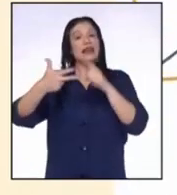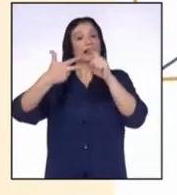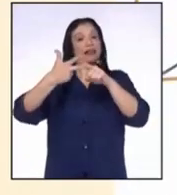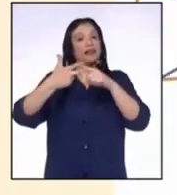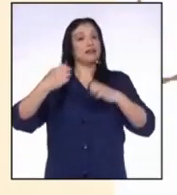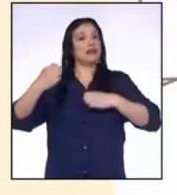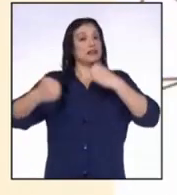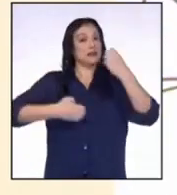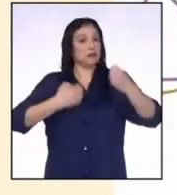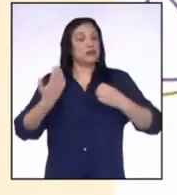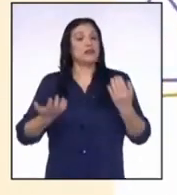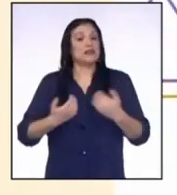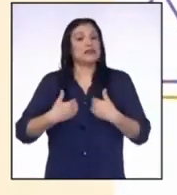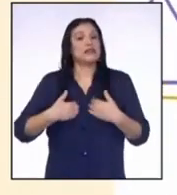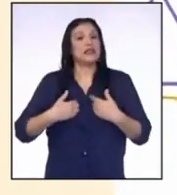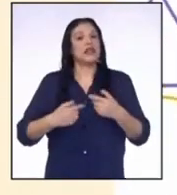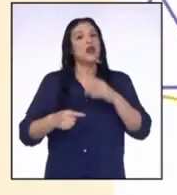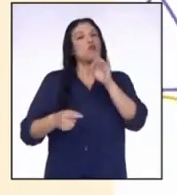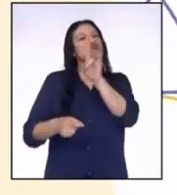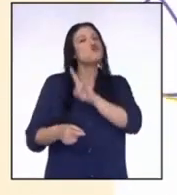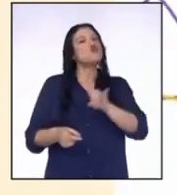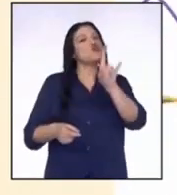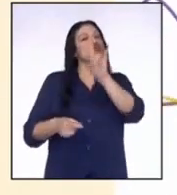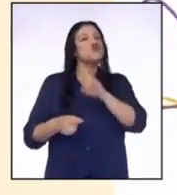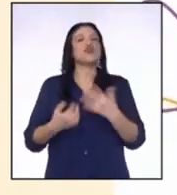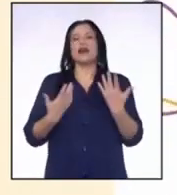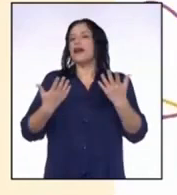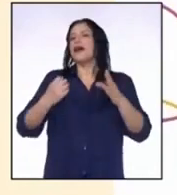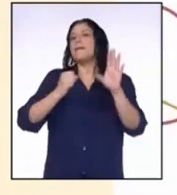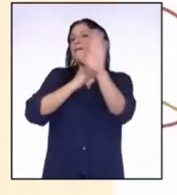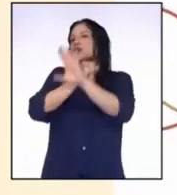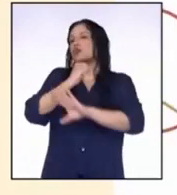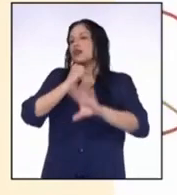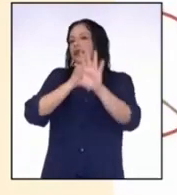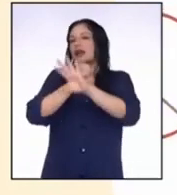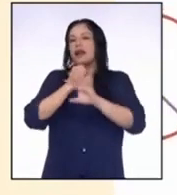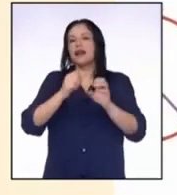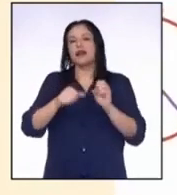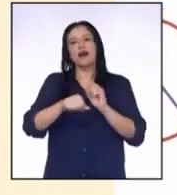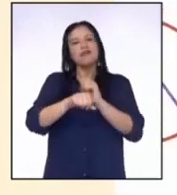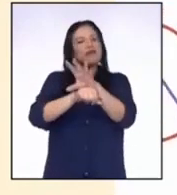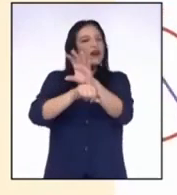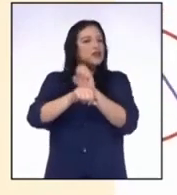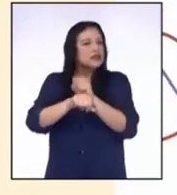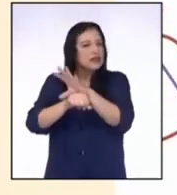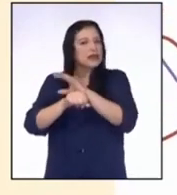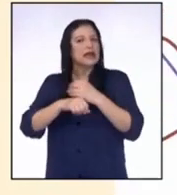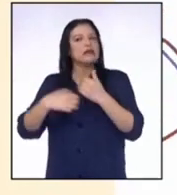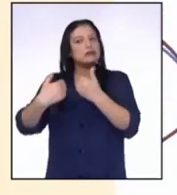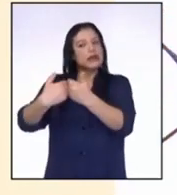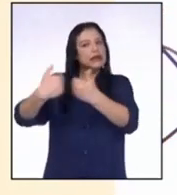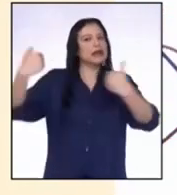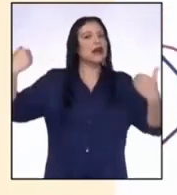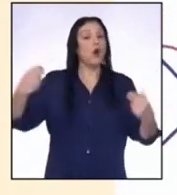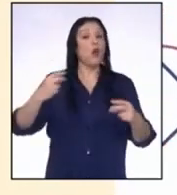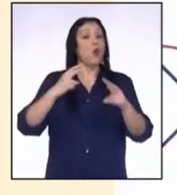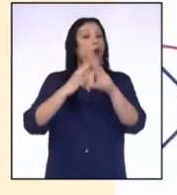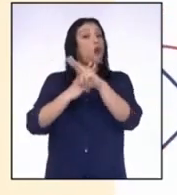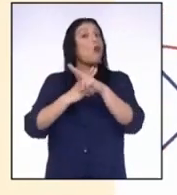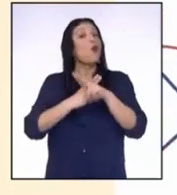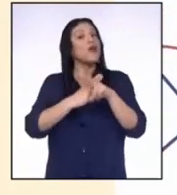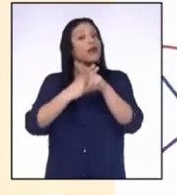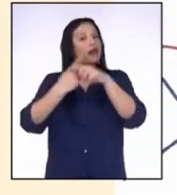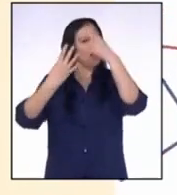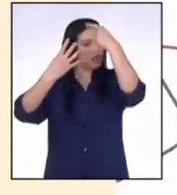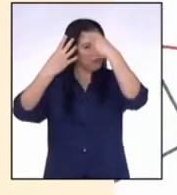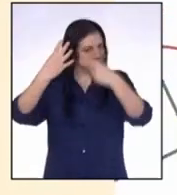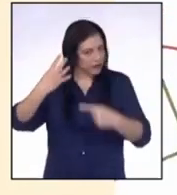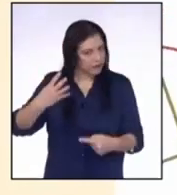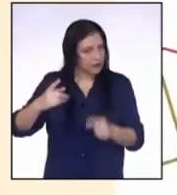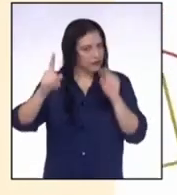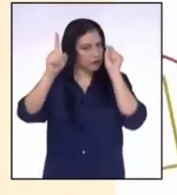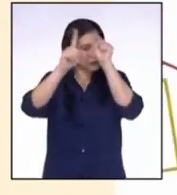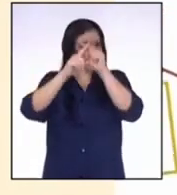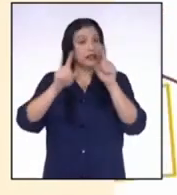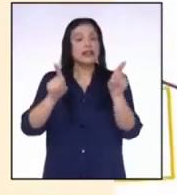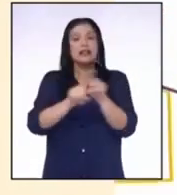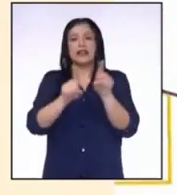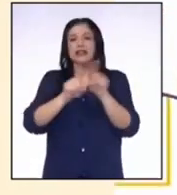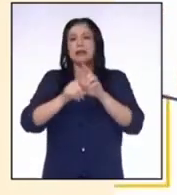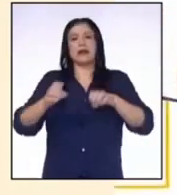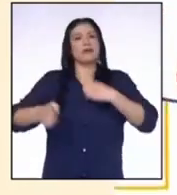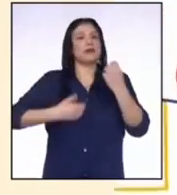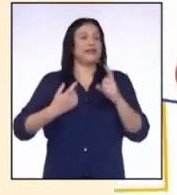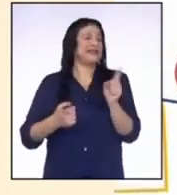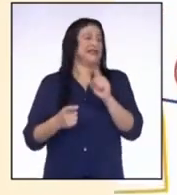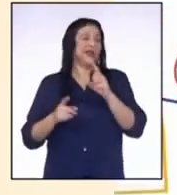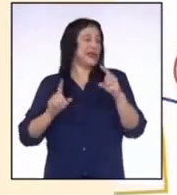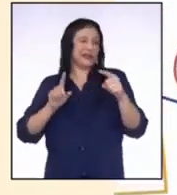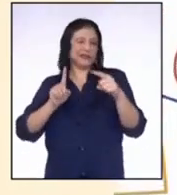Las emociones tienen una utilidad, ya sea protegernos, orientarnos, alejarnos o cuidarnos, entre otras, incluso si son emociones